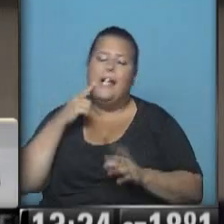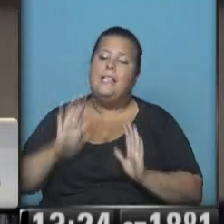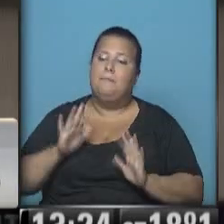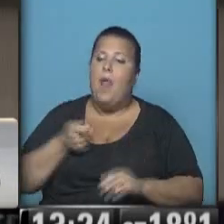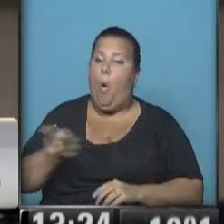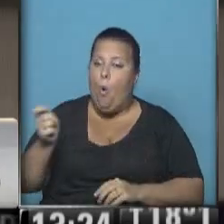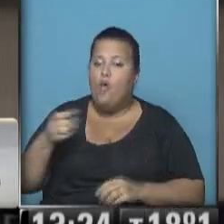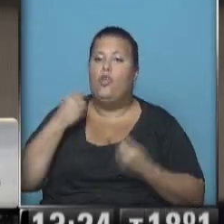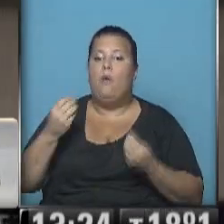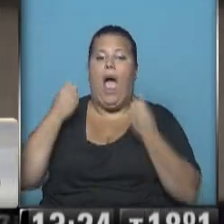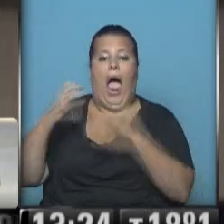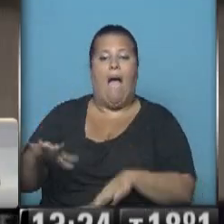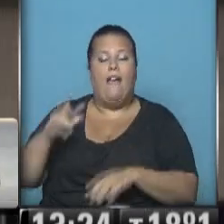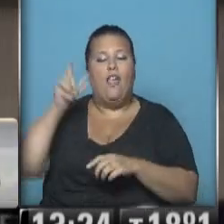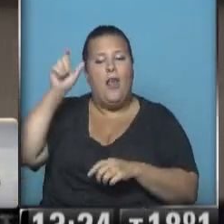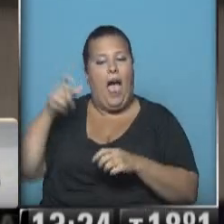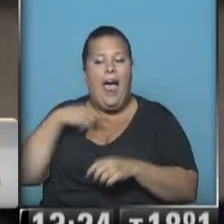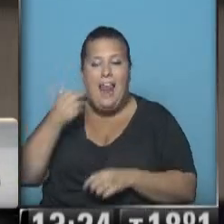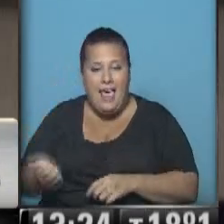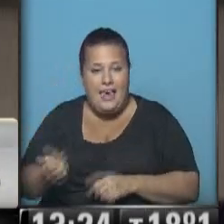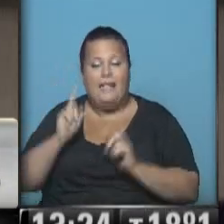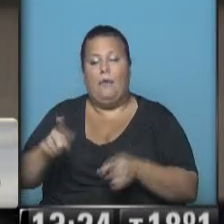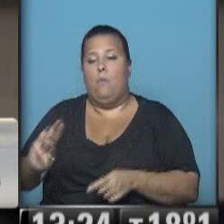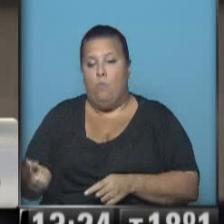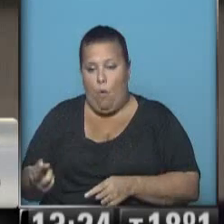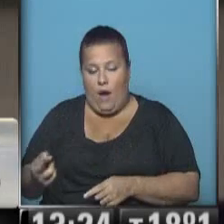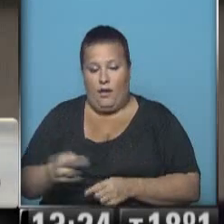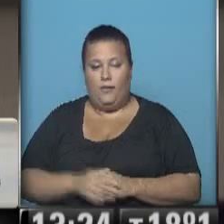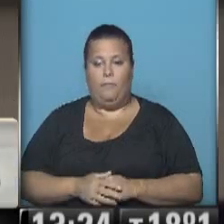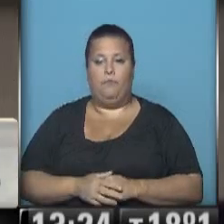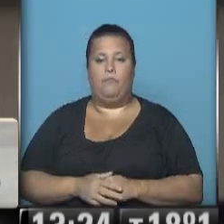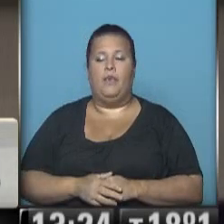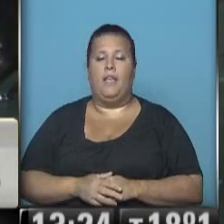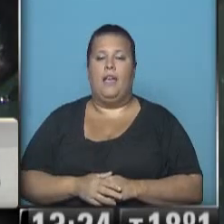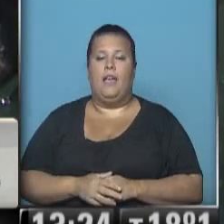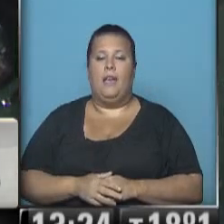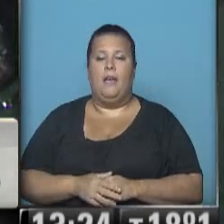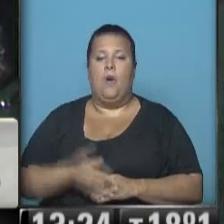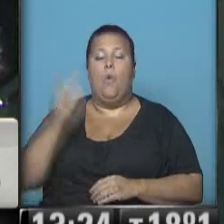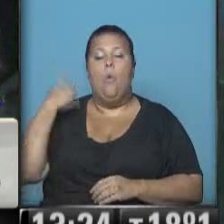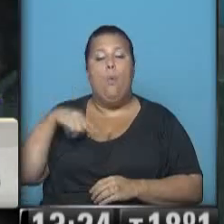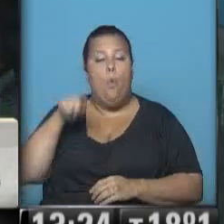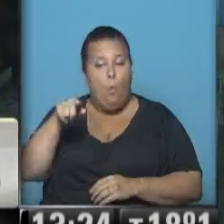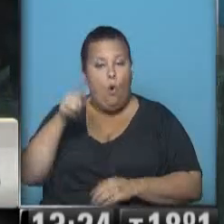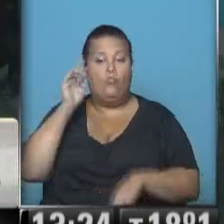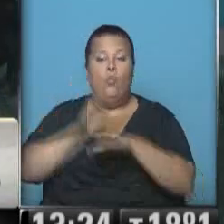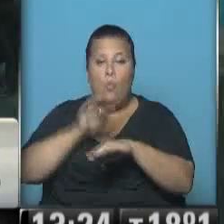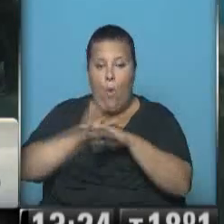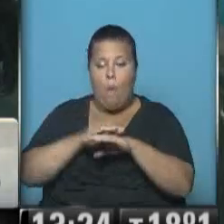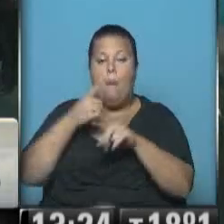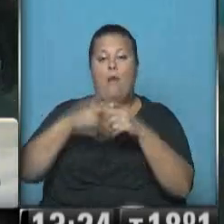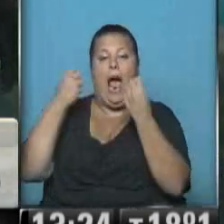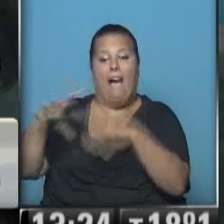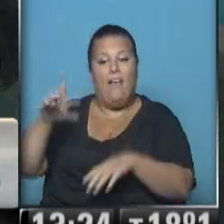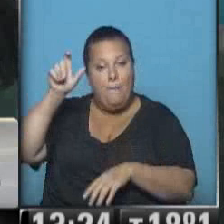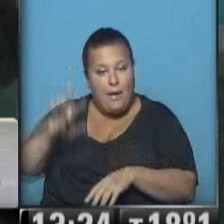el juicio por abandono de persona seguido de muerte Robert el Cuando vos tenés una acusación por abandono de